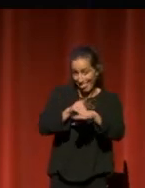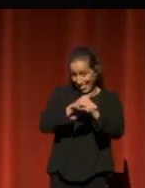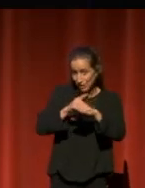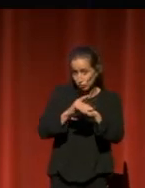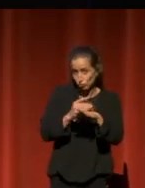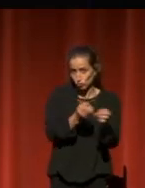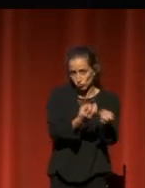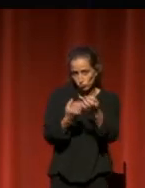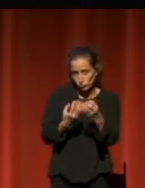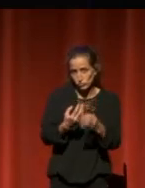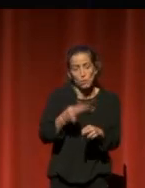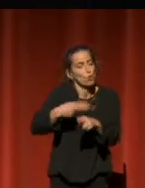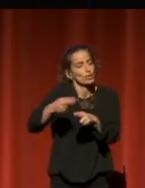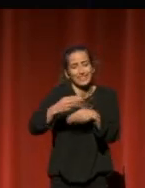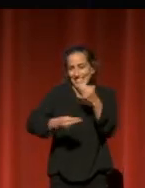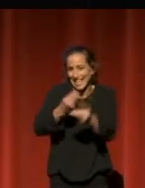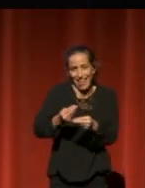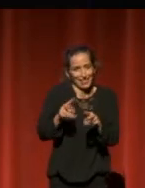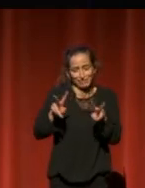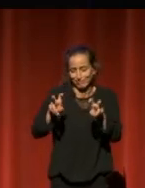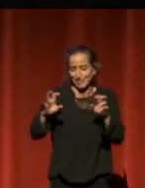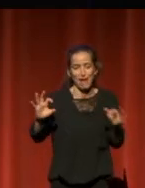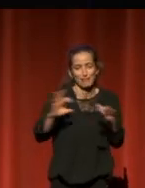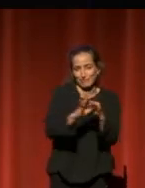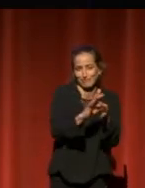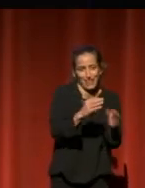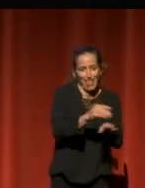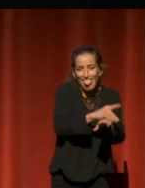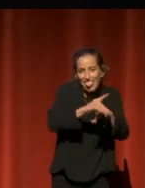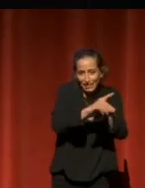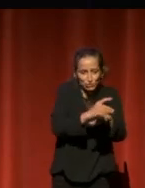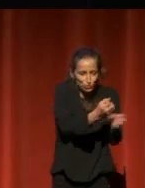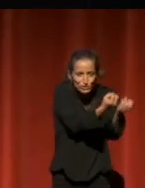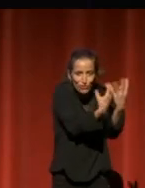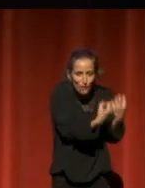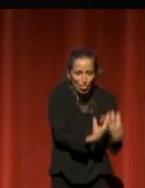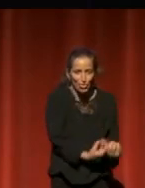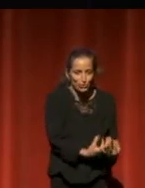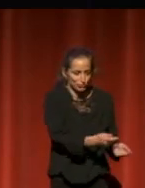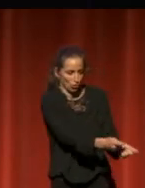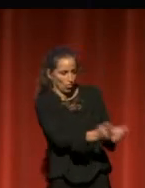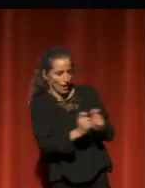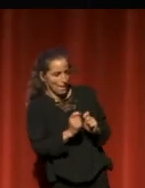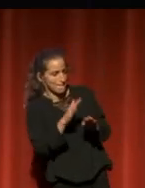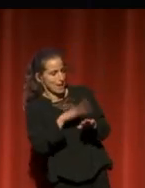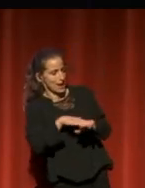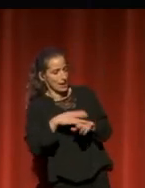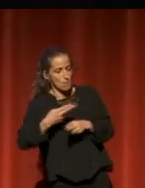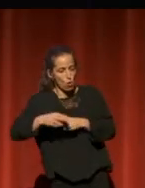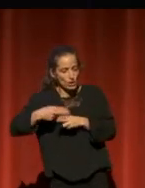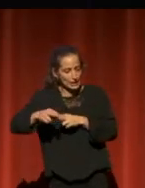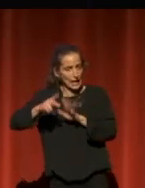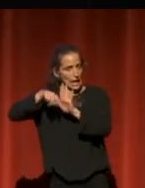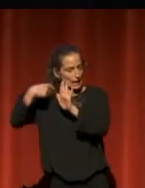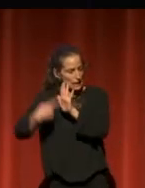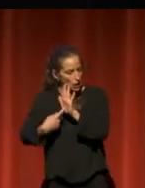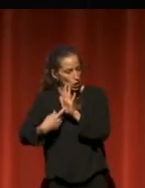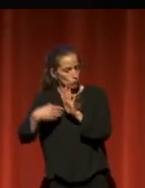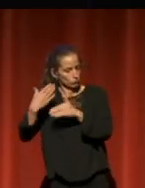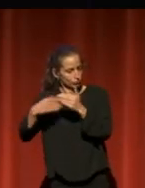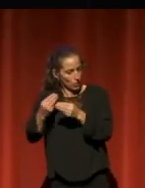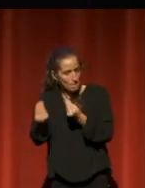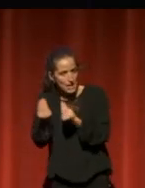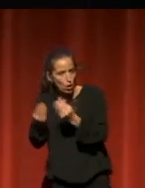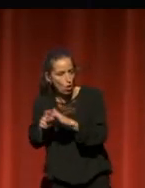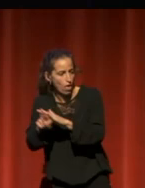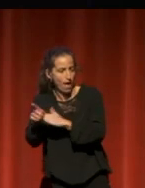datos. Sí, sí. Esto es un ejemplo palmario de que los datos sirven para mejorar las políticas y mejorar la legislación, etcétera, etcétera. Lo que pasa es que,